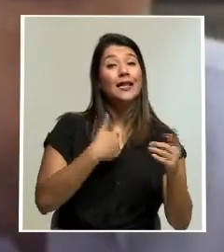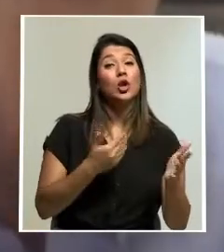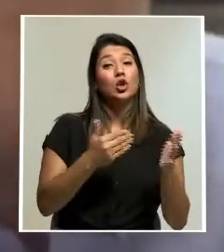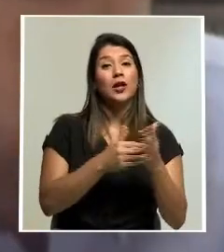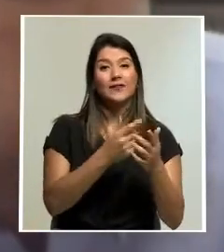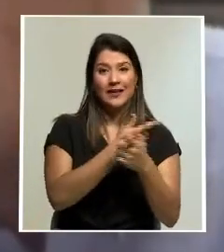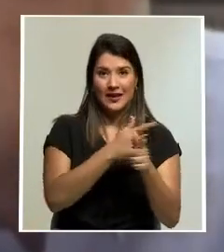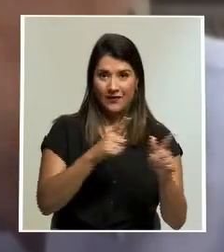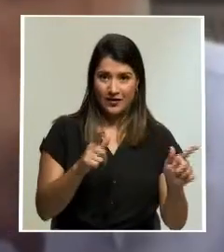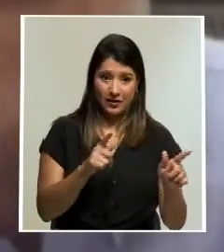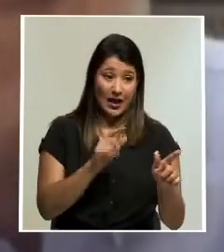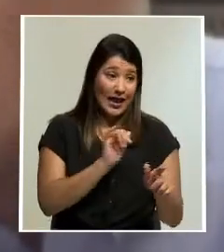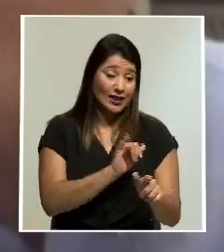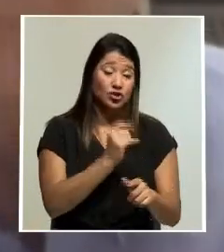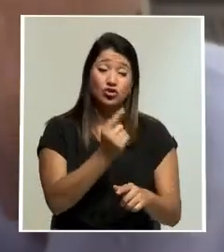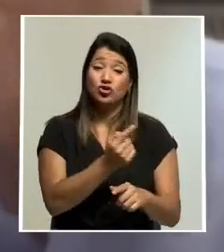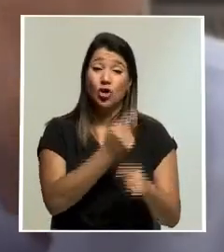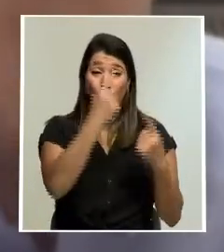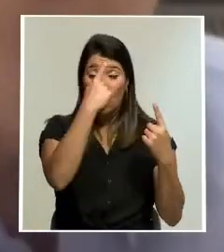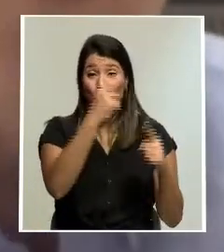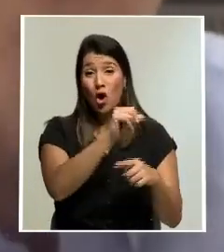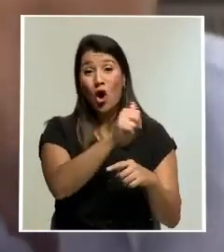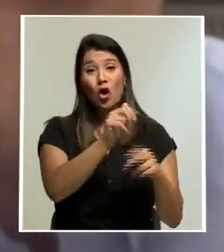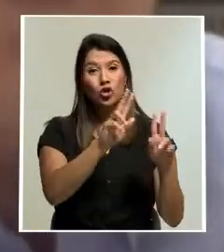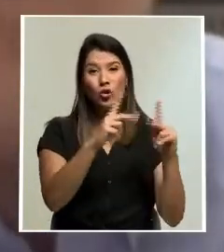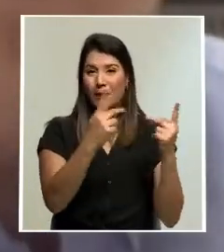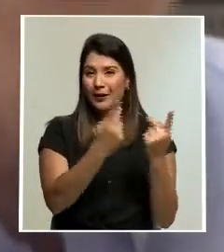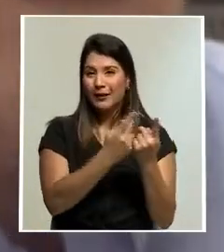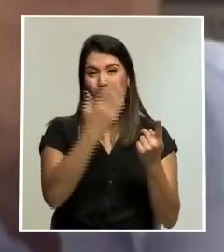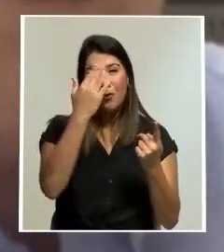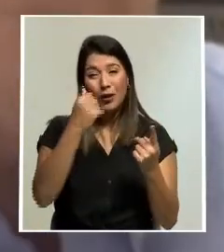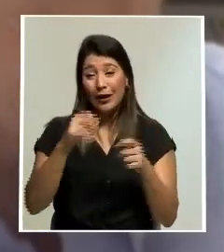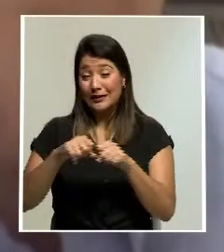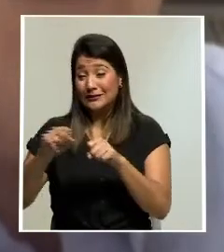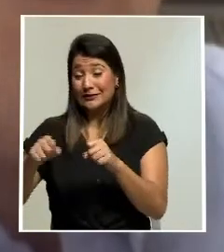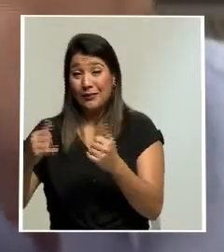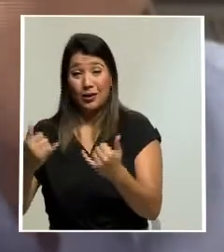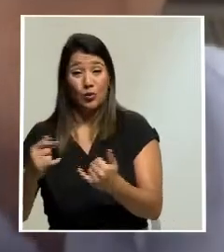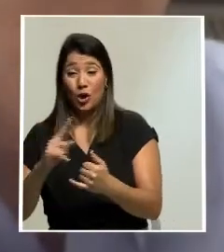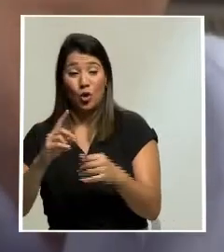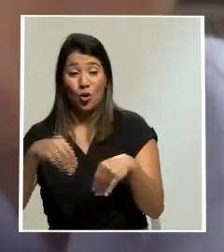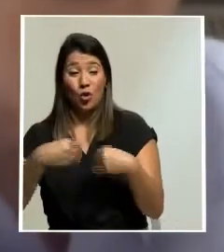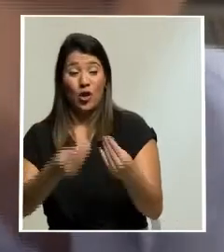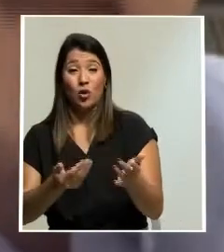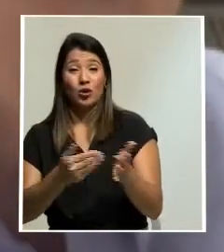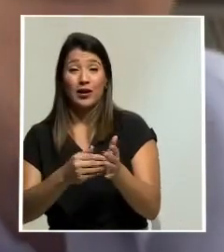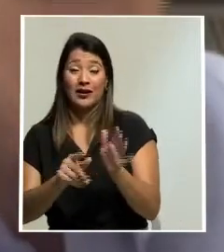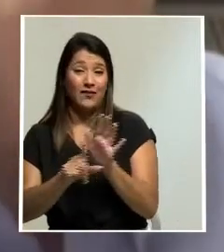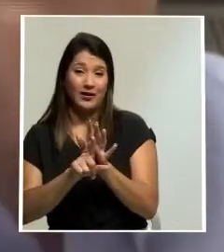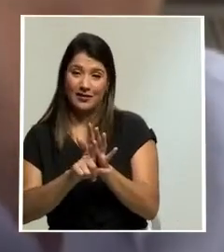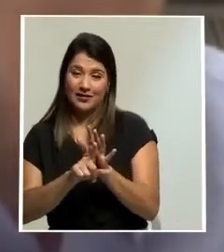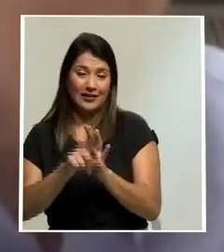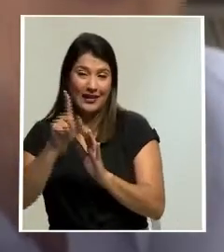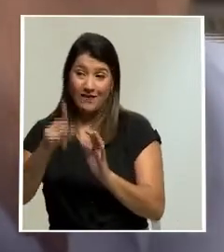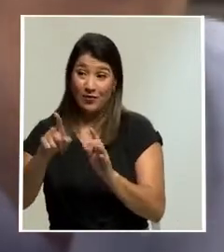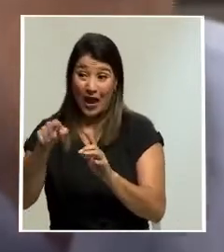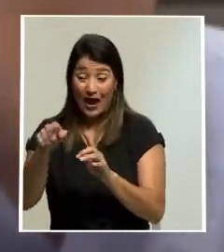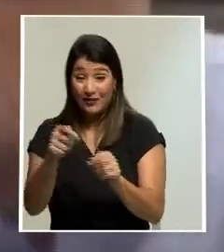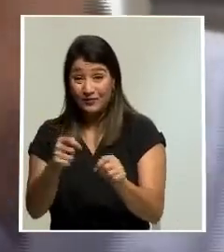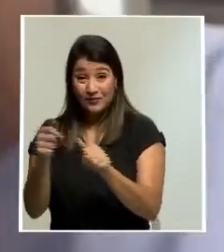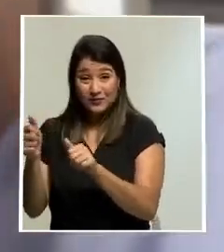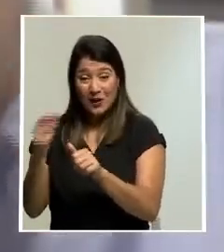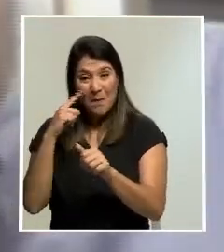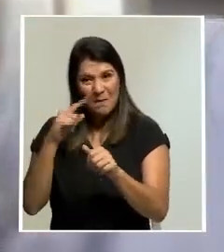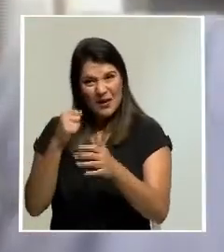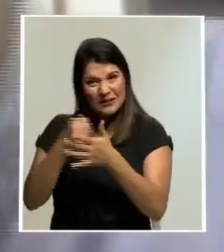de la resistencia cívica, porque la dictadura no va a devolver las libertades, hay que arrancárselas, hay que arrebatárselas, y